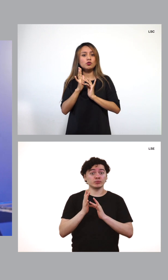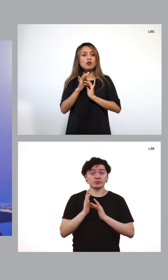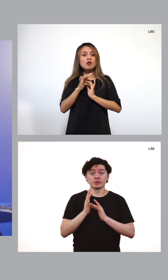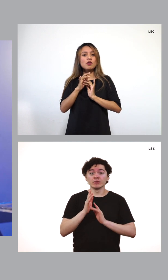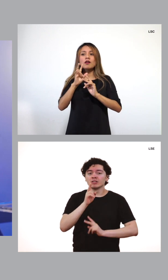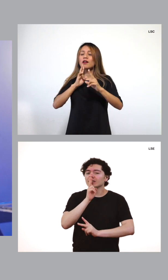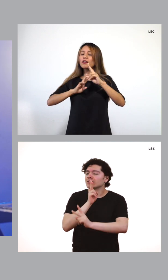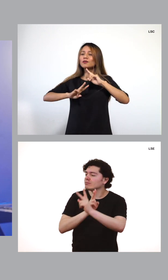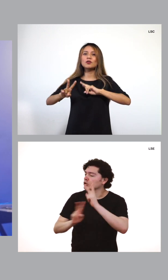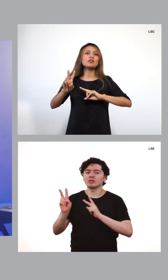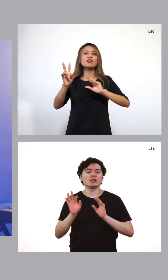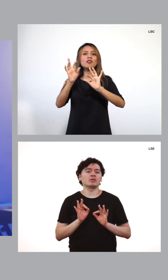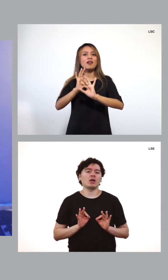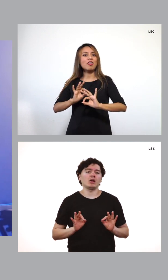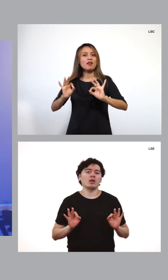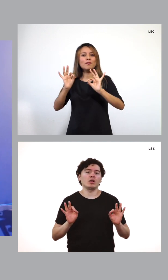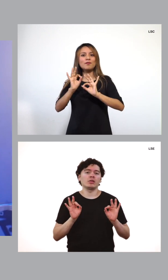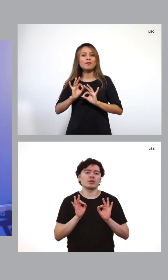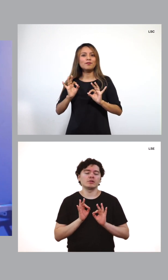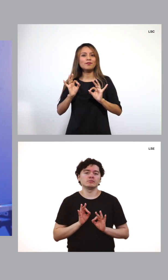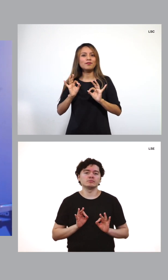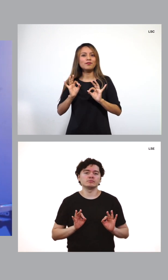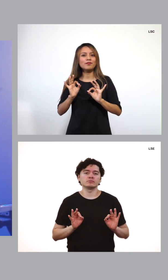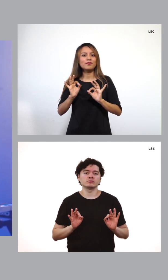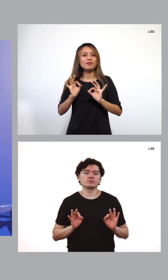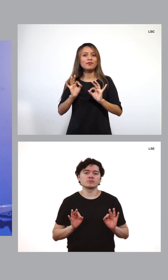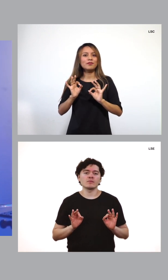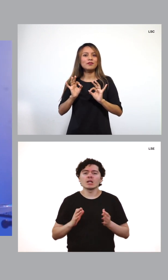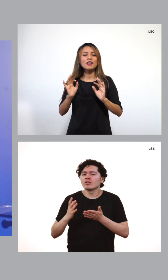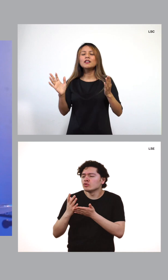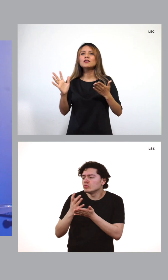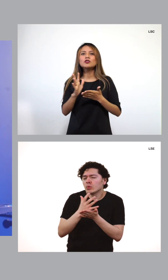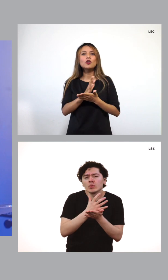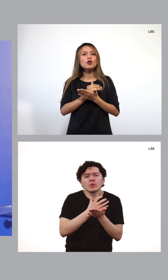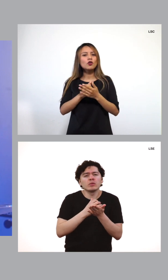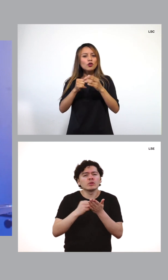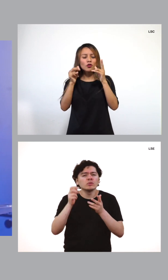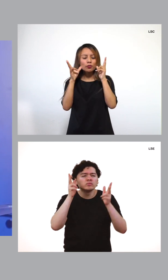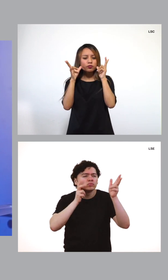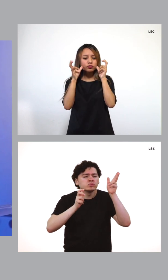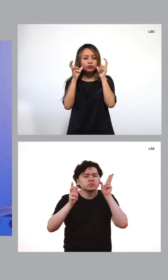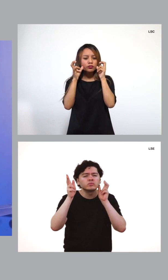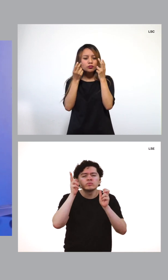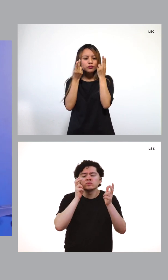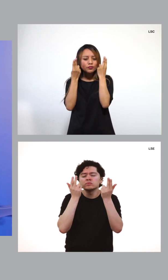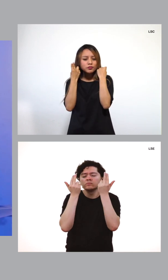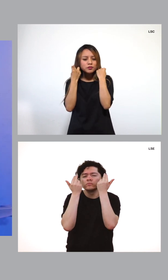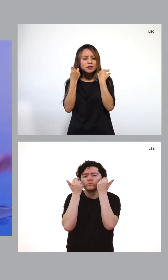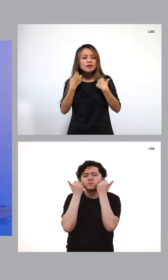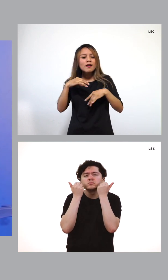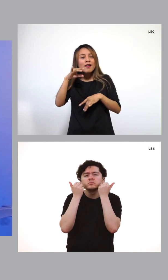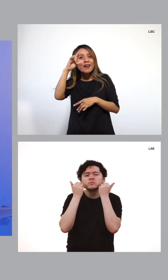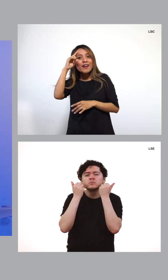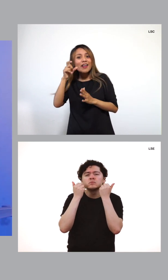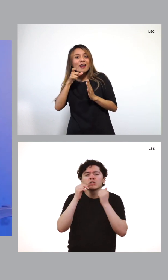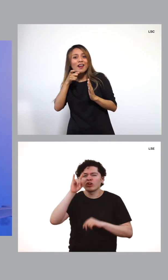no respondió a ninguna de las acusaciones. El enemigo tuvo cancha